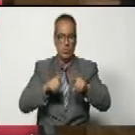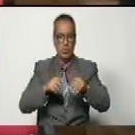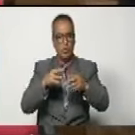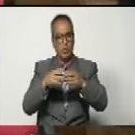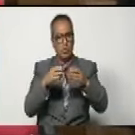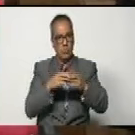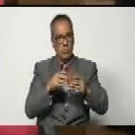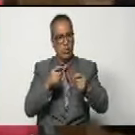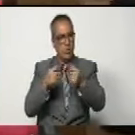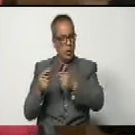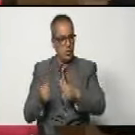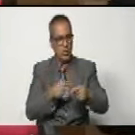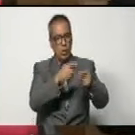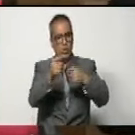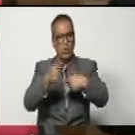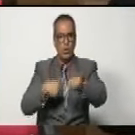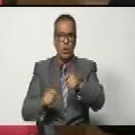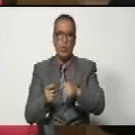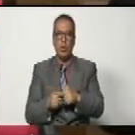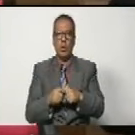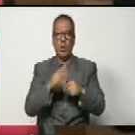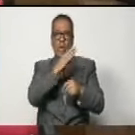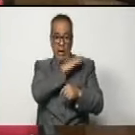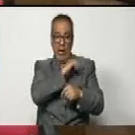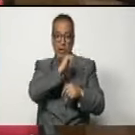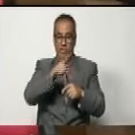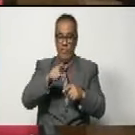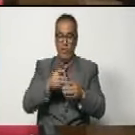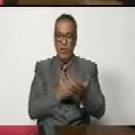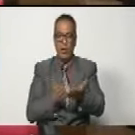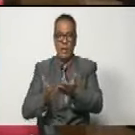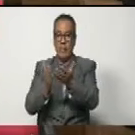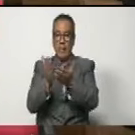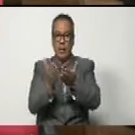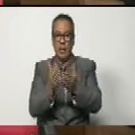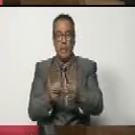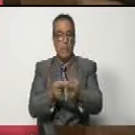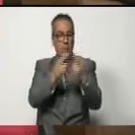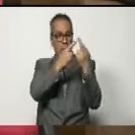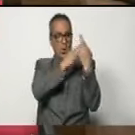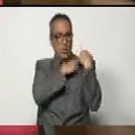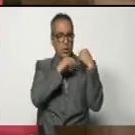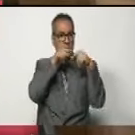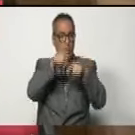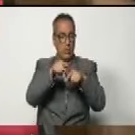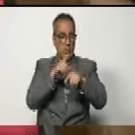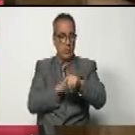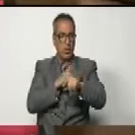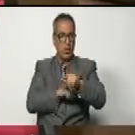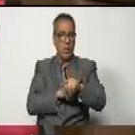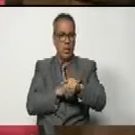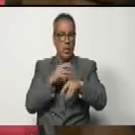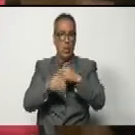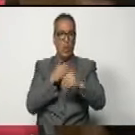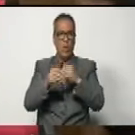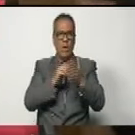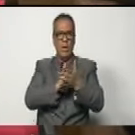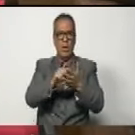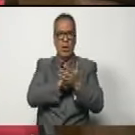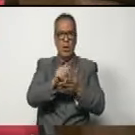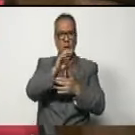coordinadores, administradoras, administradores, jefas o jefes de servicio responsables circunstanciales del incumplimiento del